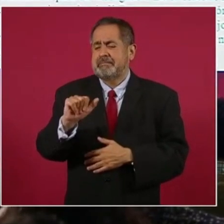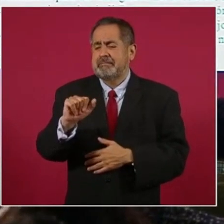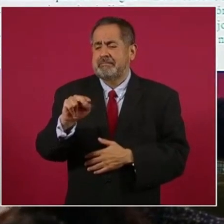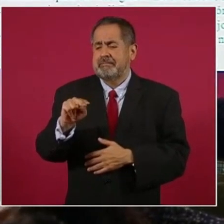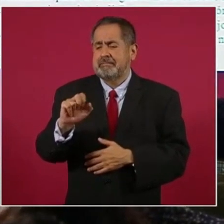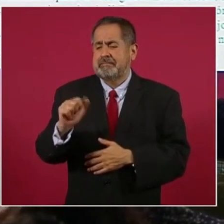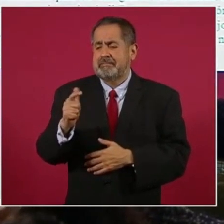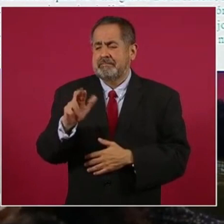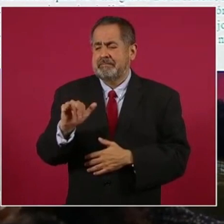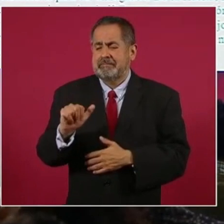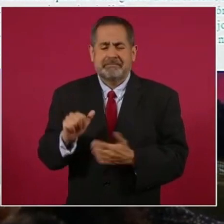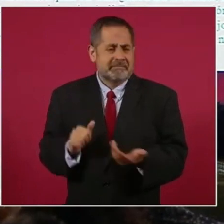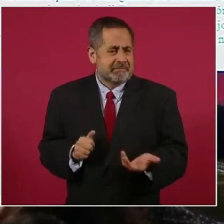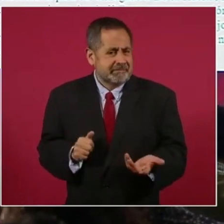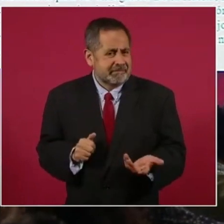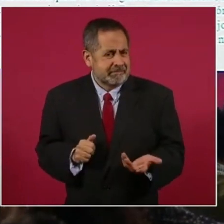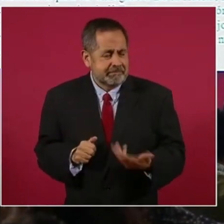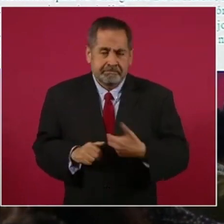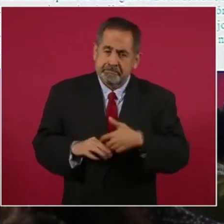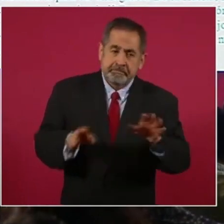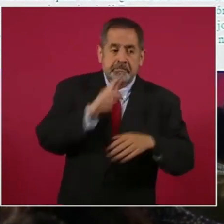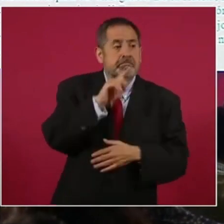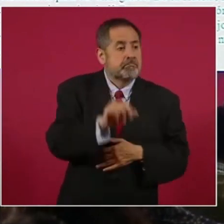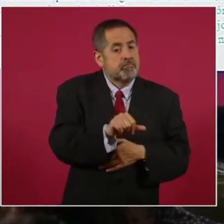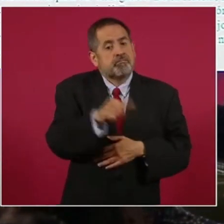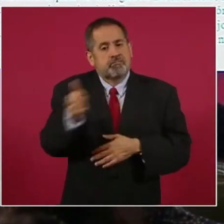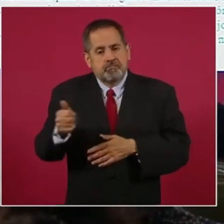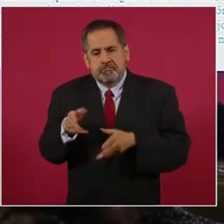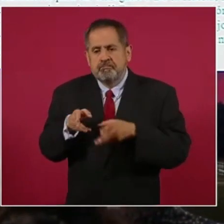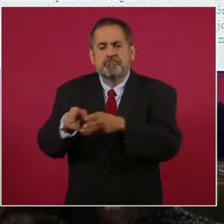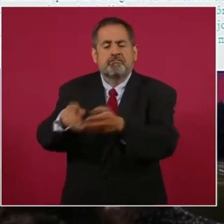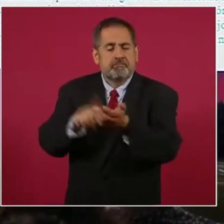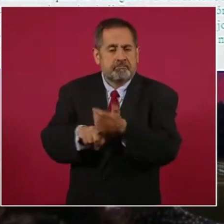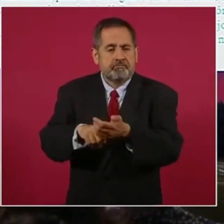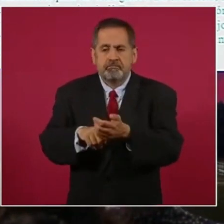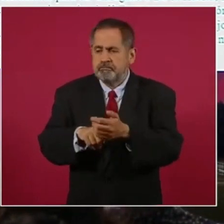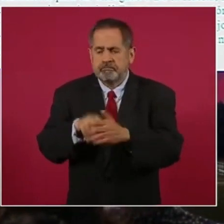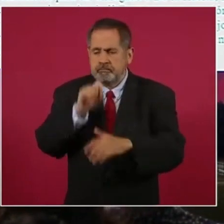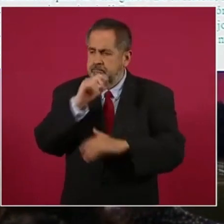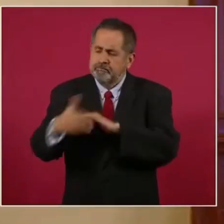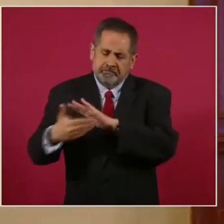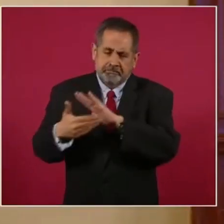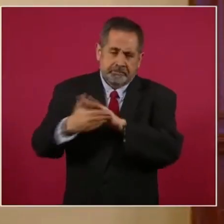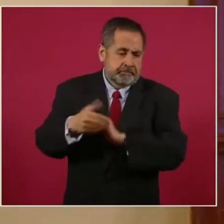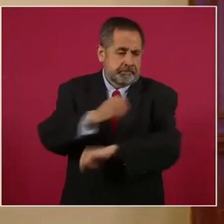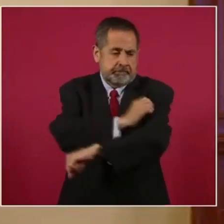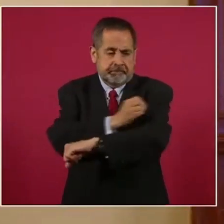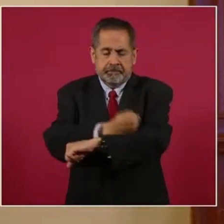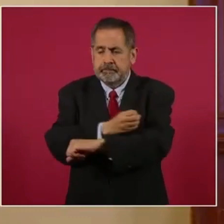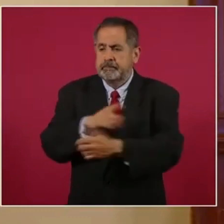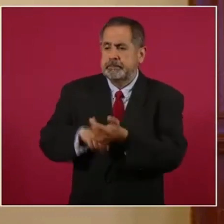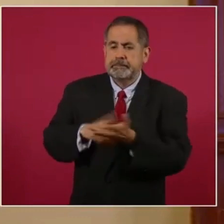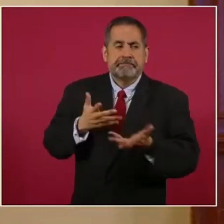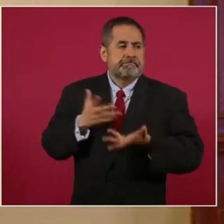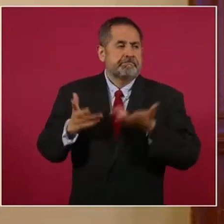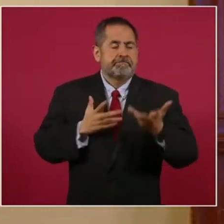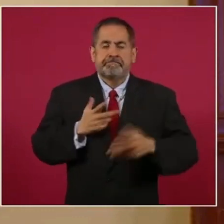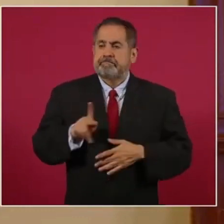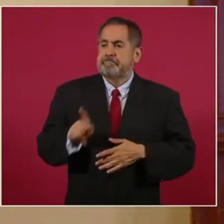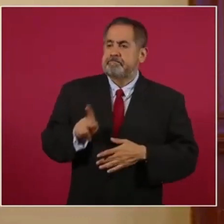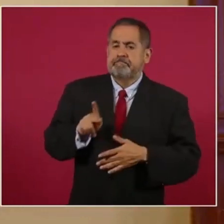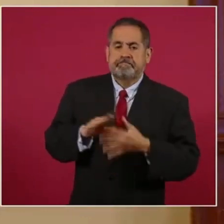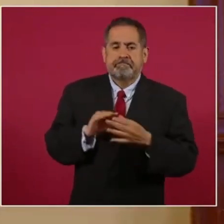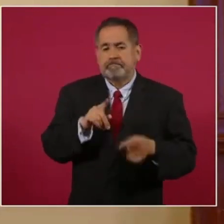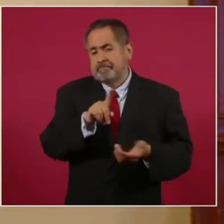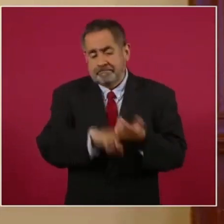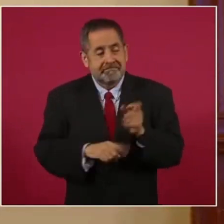Sin embargo, también había una corriente nacionalista que obligó a Obregón a optar por la política de la simulación.